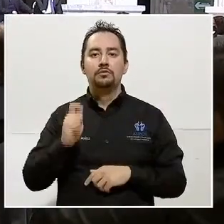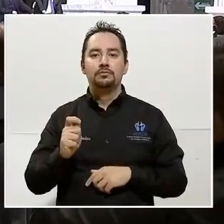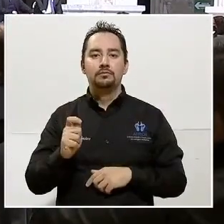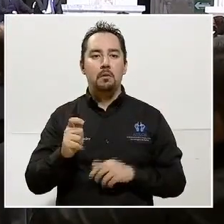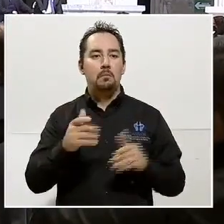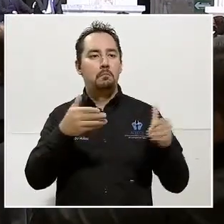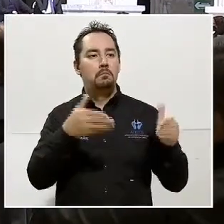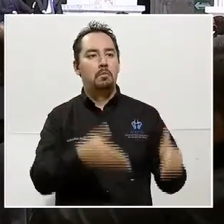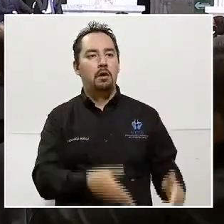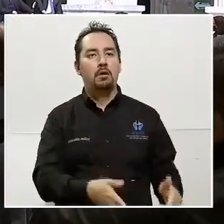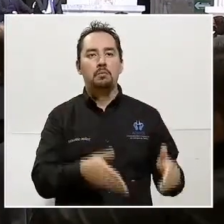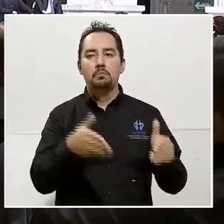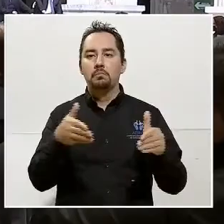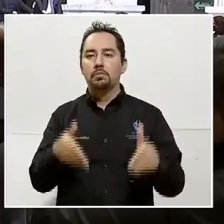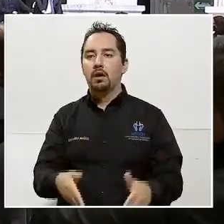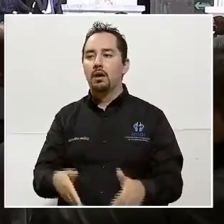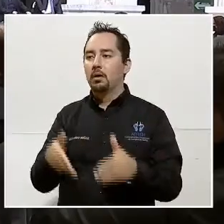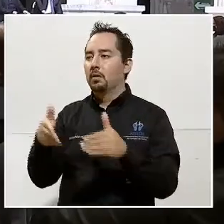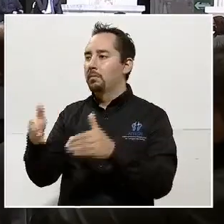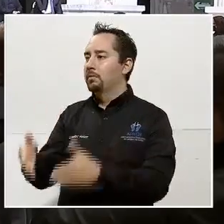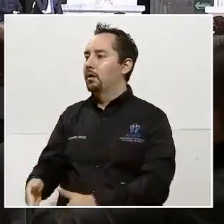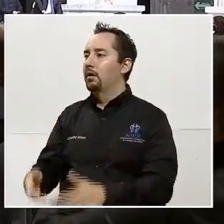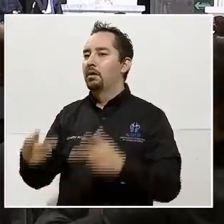fosas y de personas ausentes.